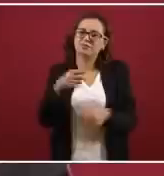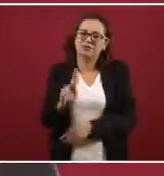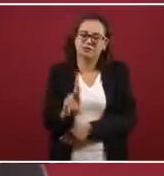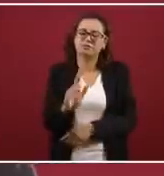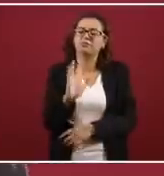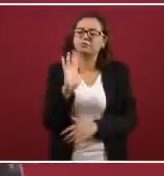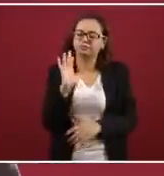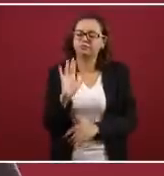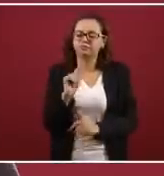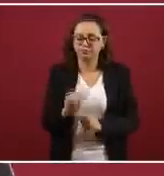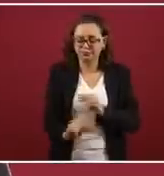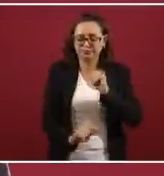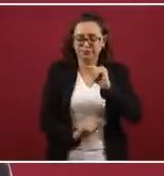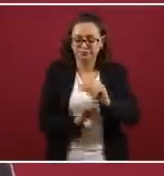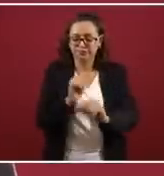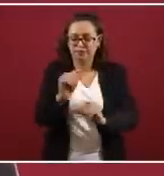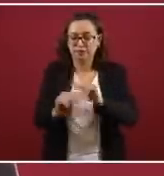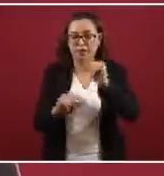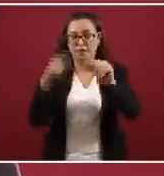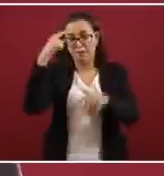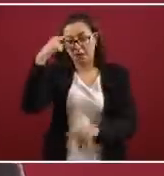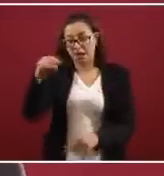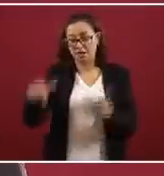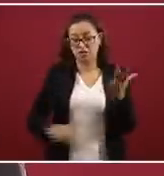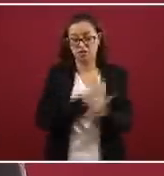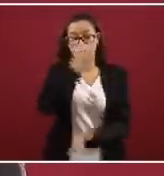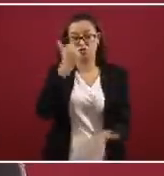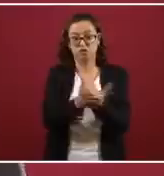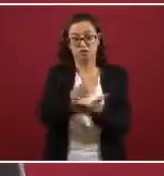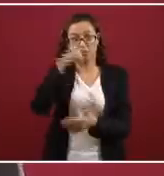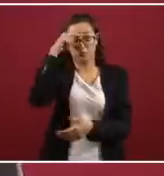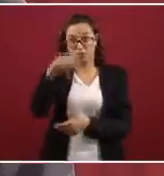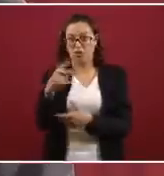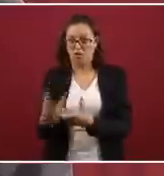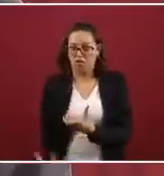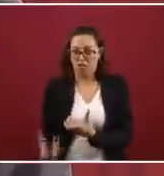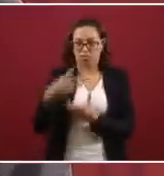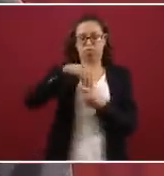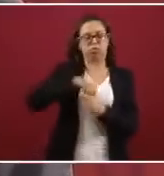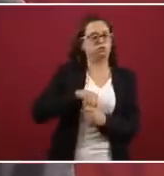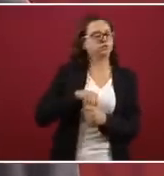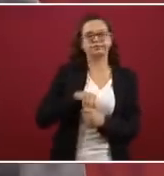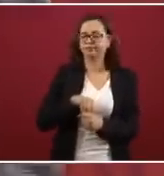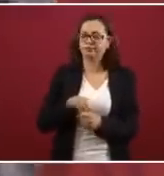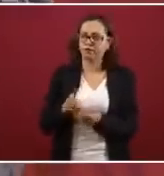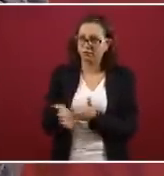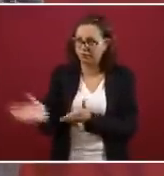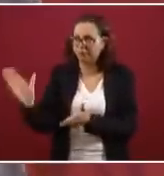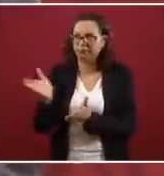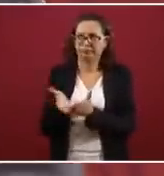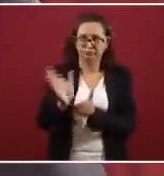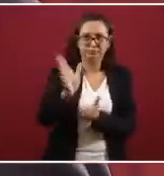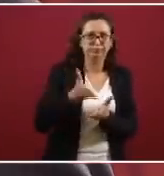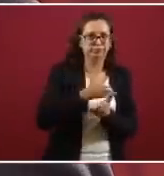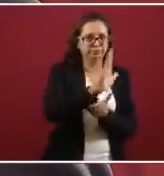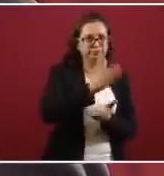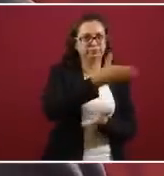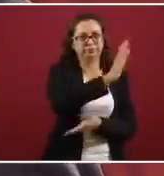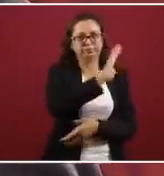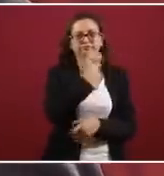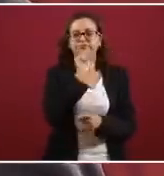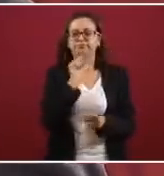de descentralizar todo el gobierno. Ya pensamos. La